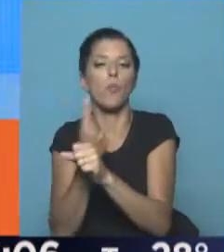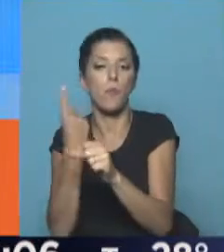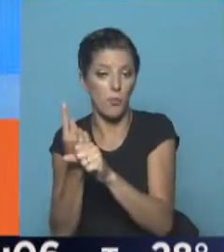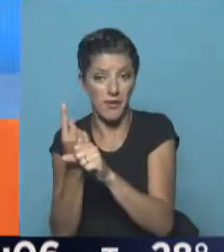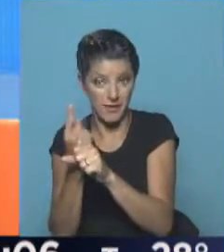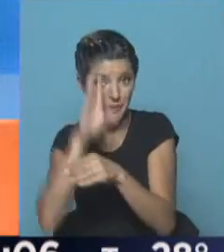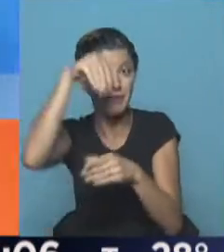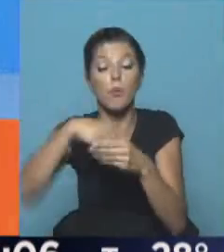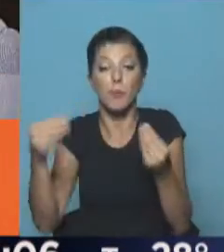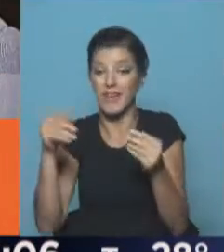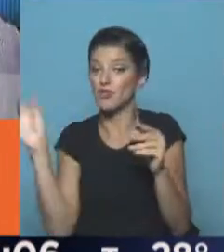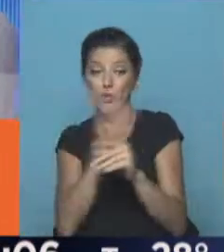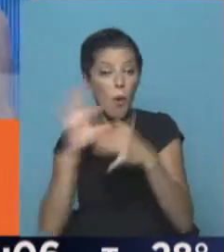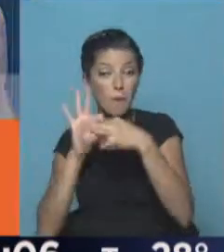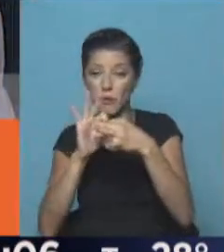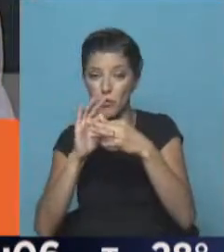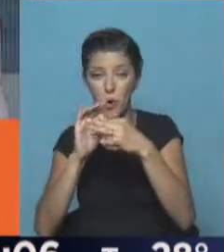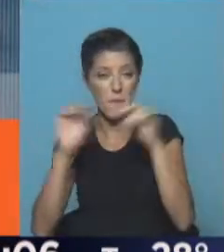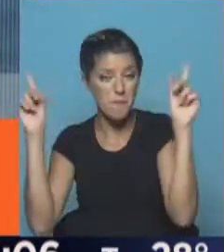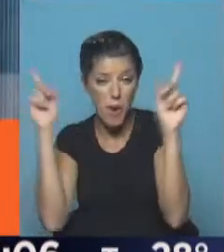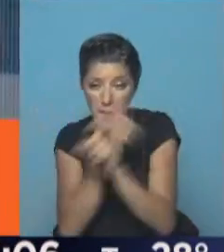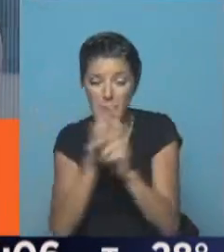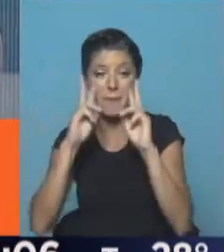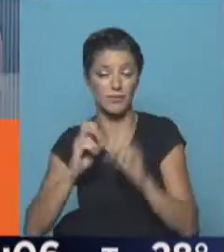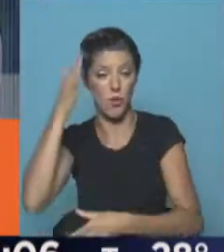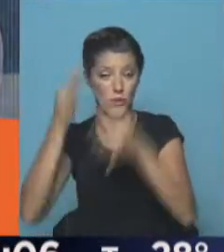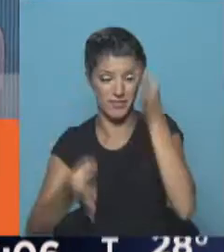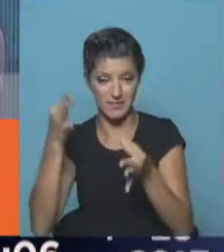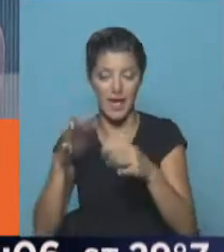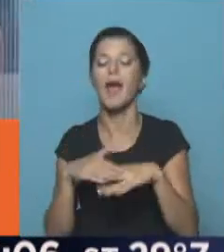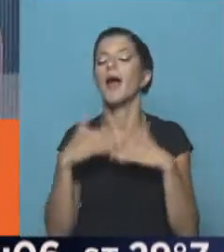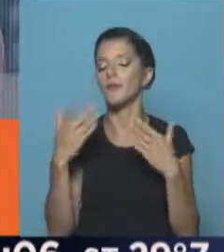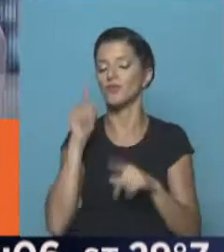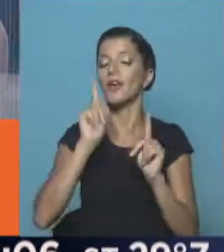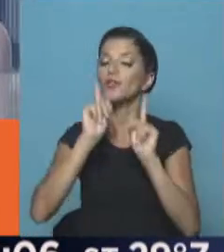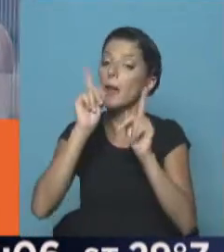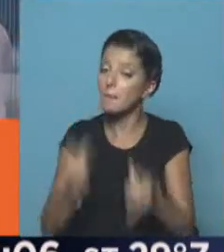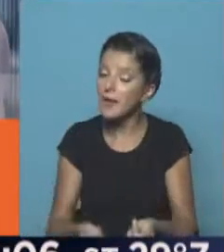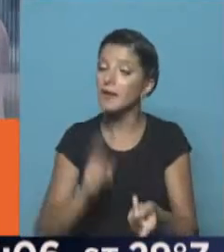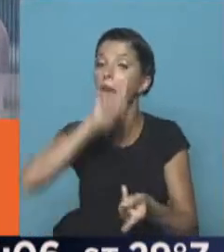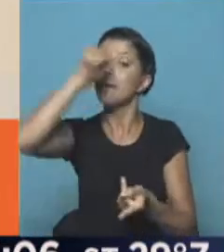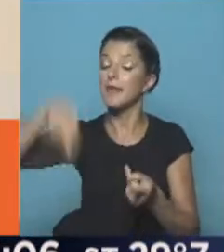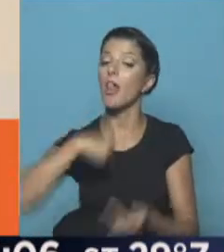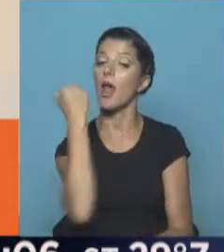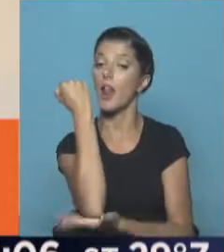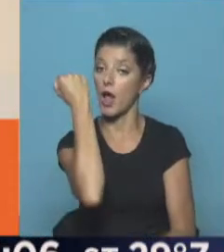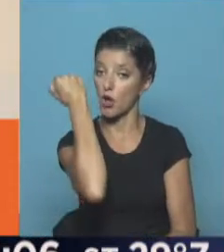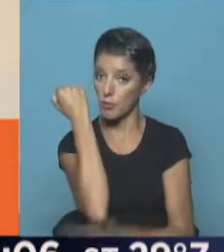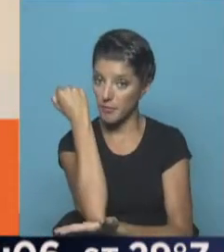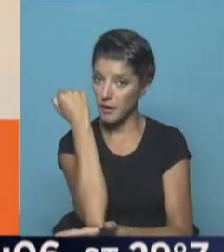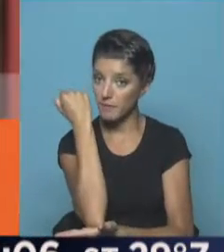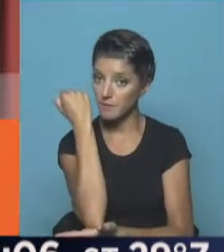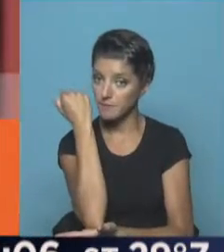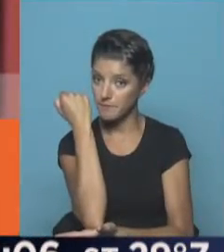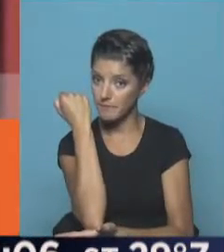entonces quiero decirte también coloca a la economía brasilera que tenía estas